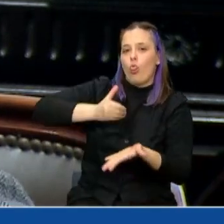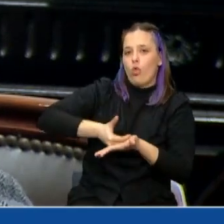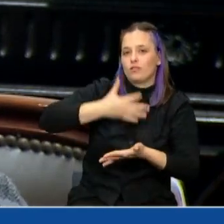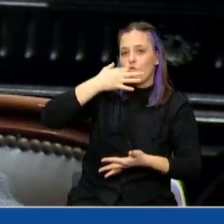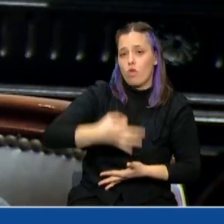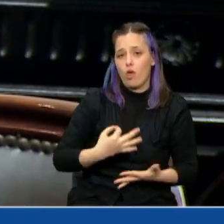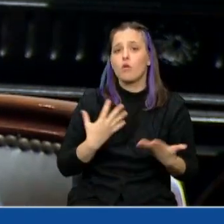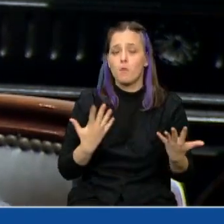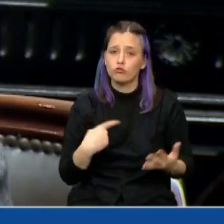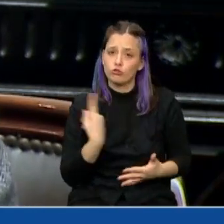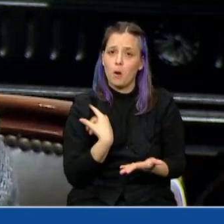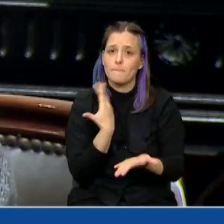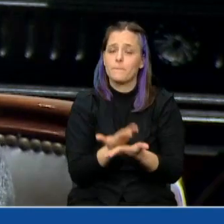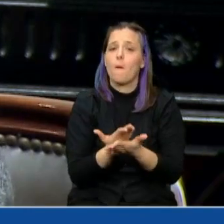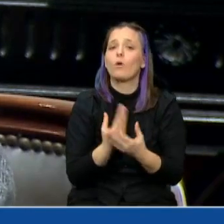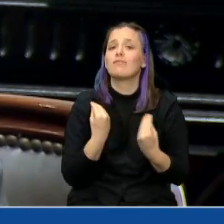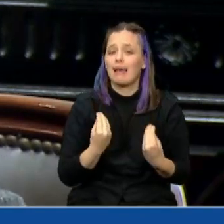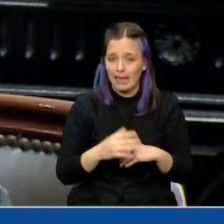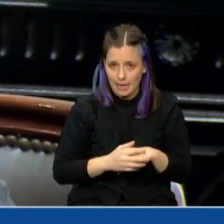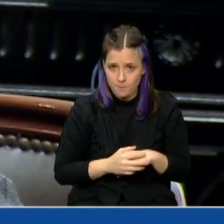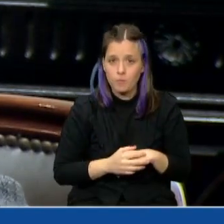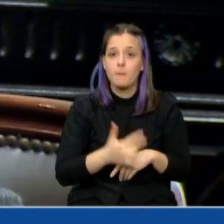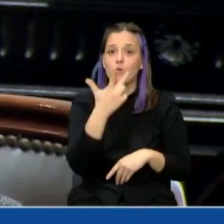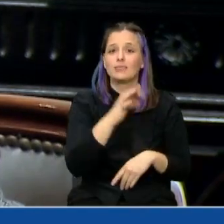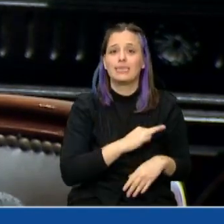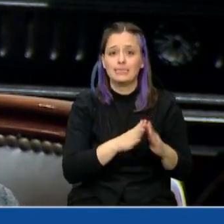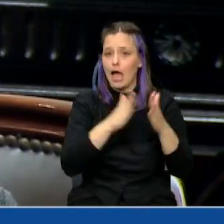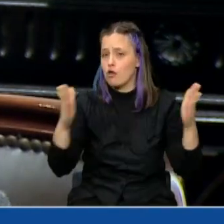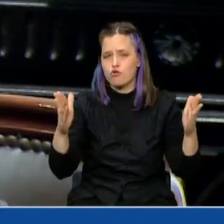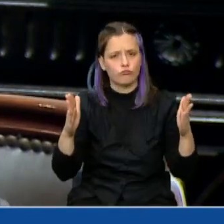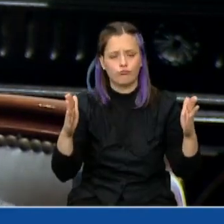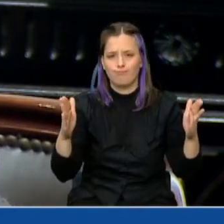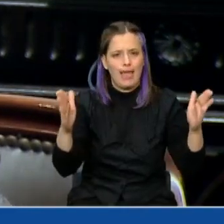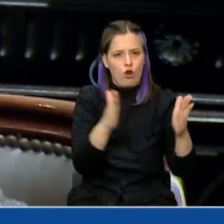proponemos reducir el plazo de 3 a 2 años,